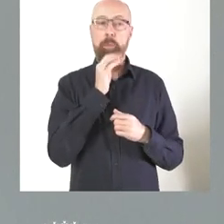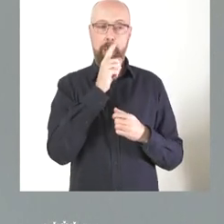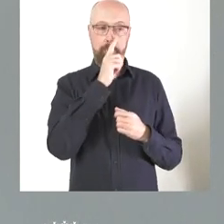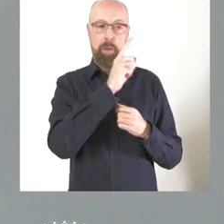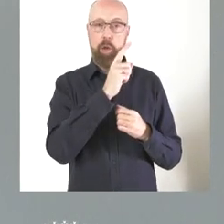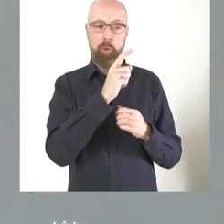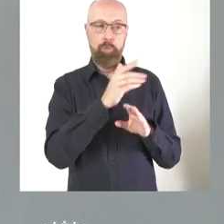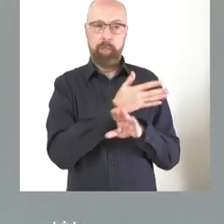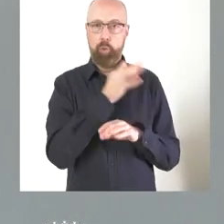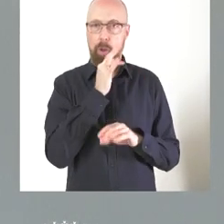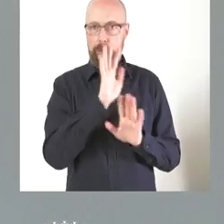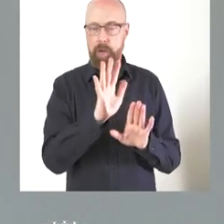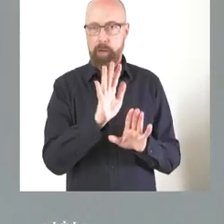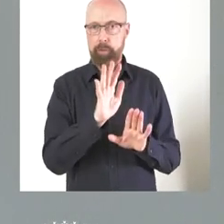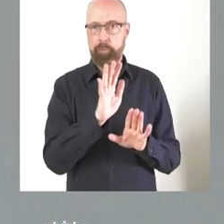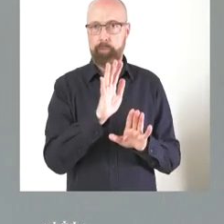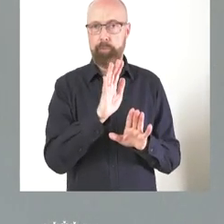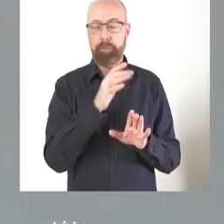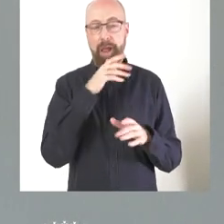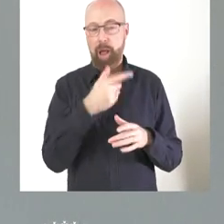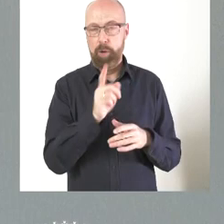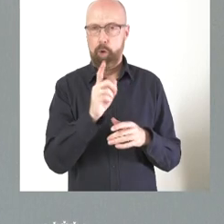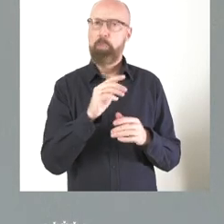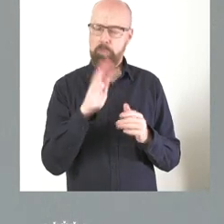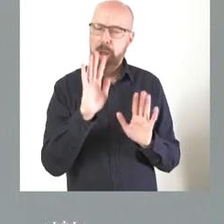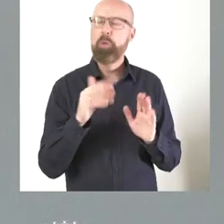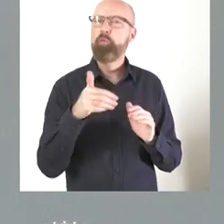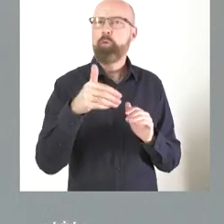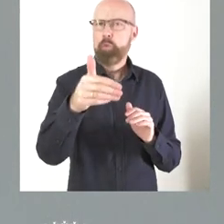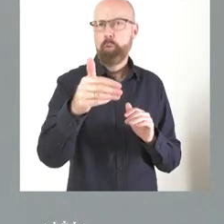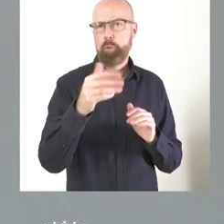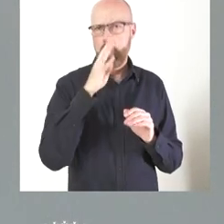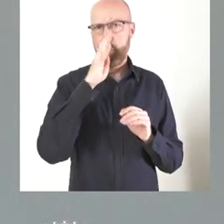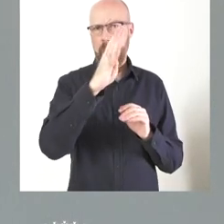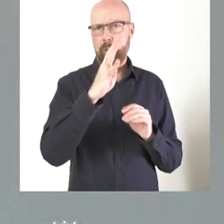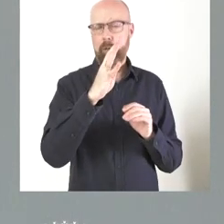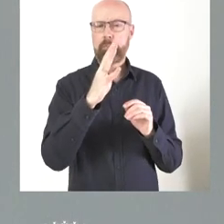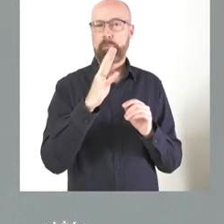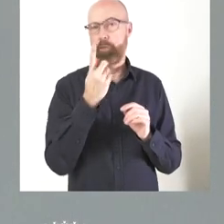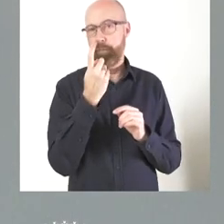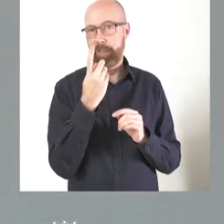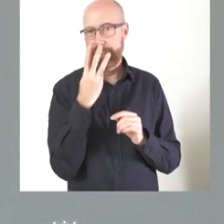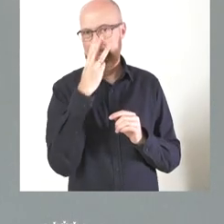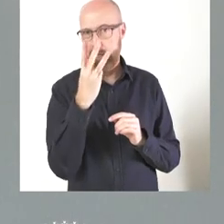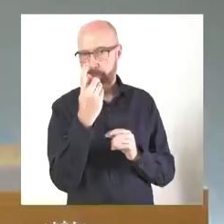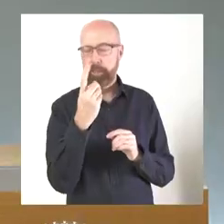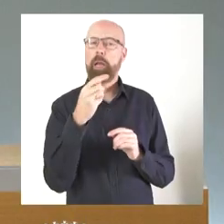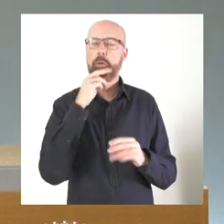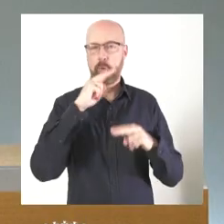evidentemente no será en este primer año en el que llevamos a Cabo pero sí será en esta legislatura de acuerdo con lo que se ASUME el compromiso